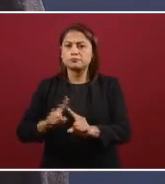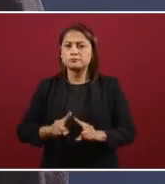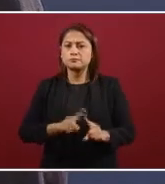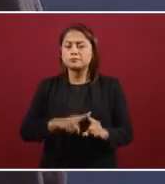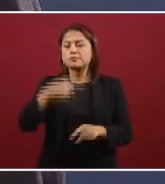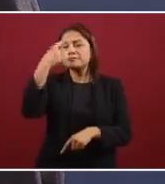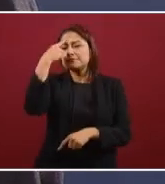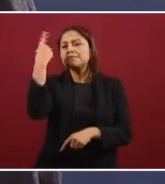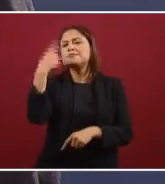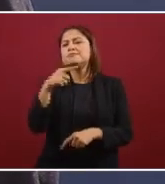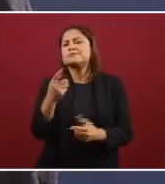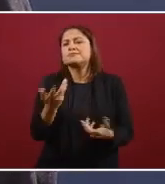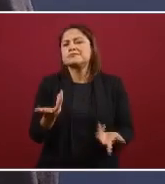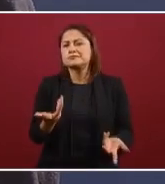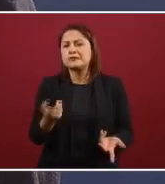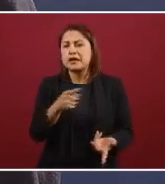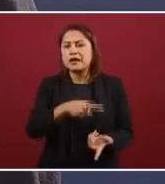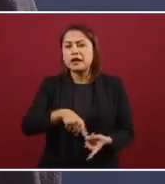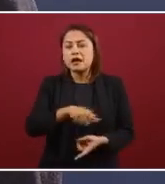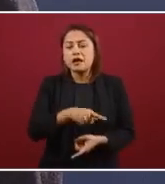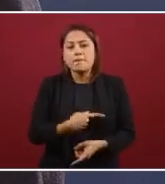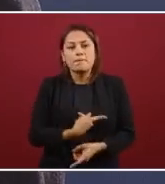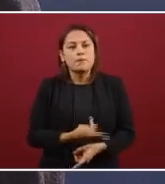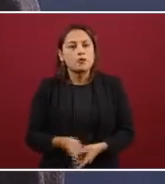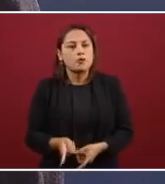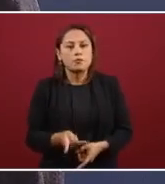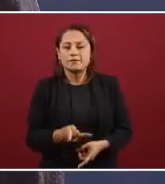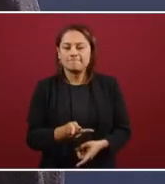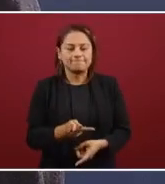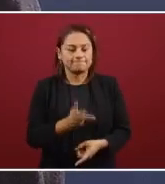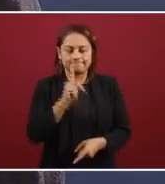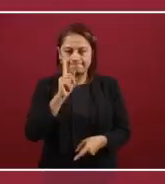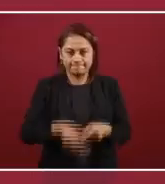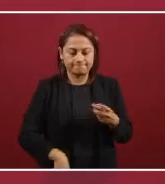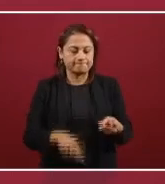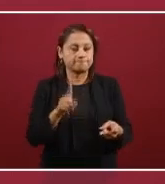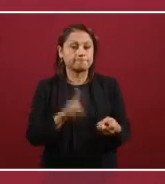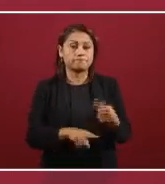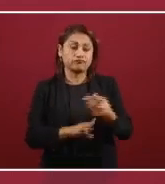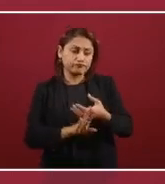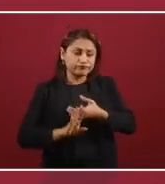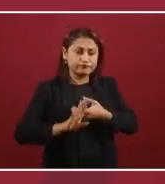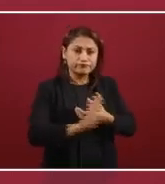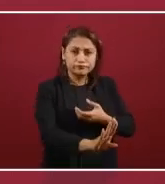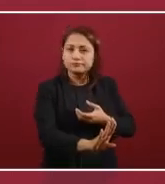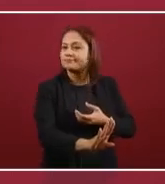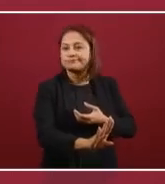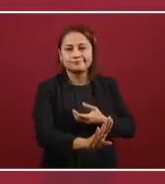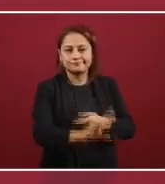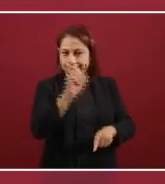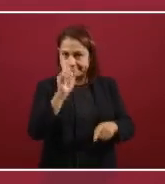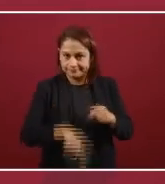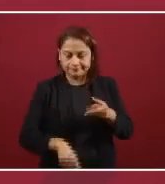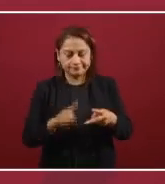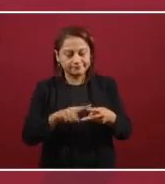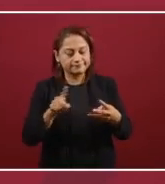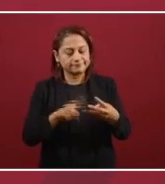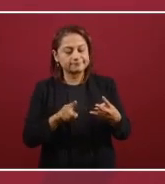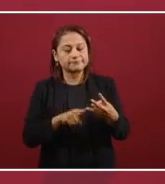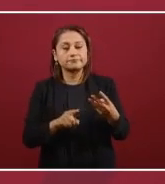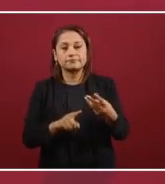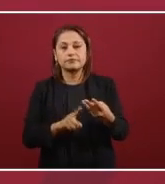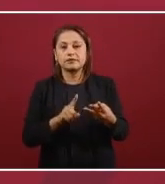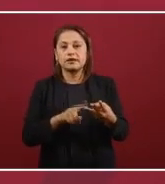haya pobreza, marginación, que no haya desintegración